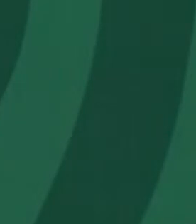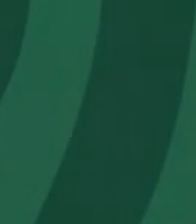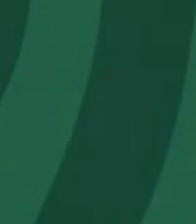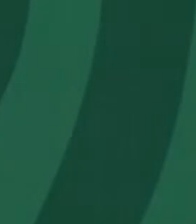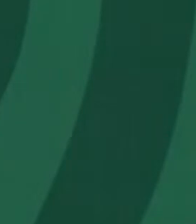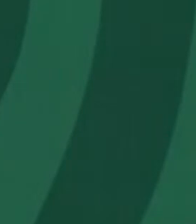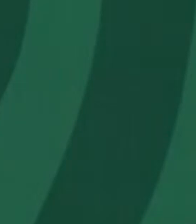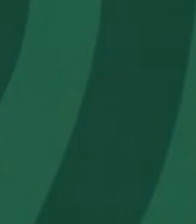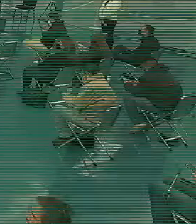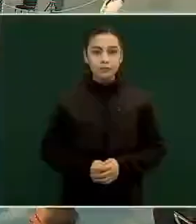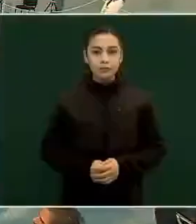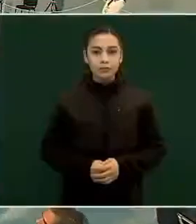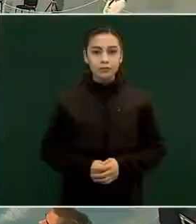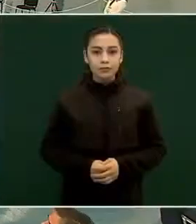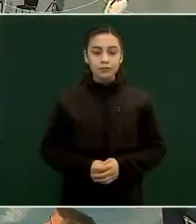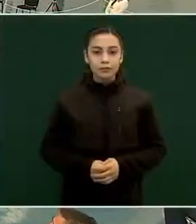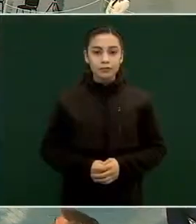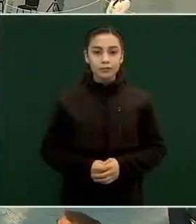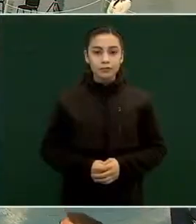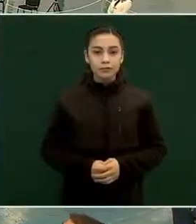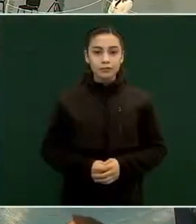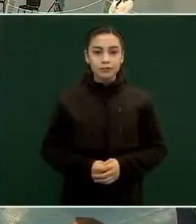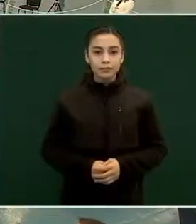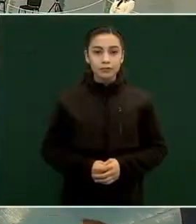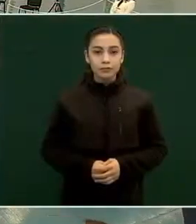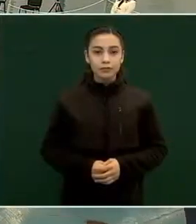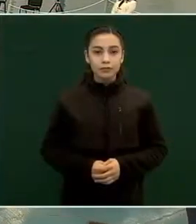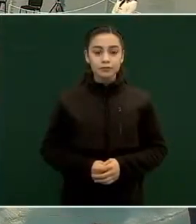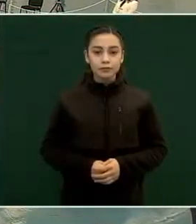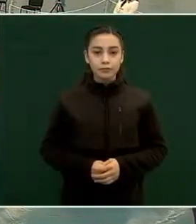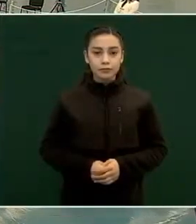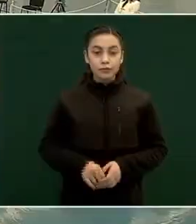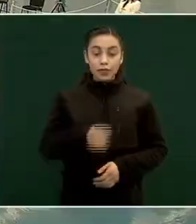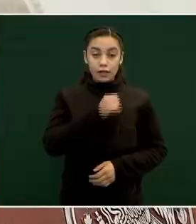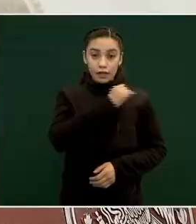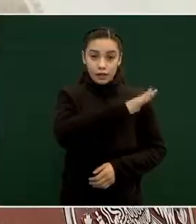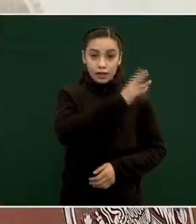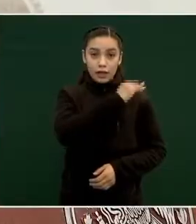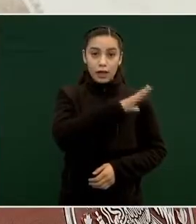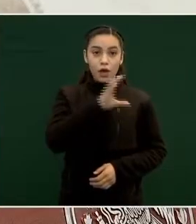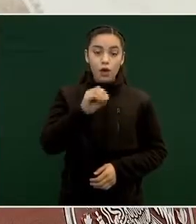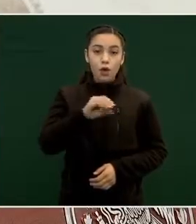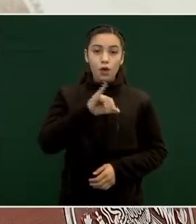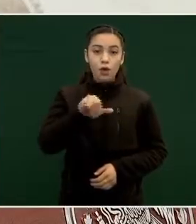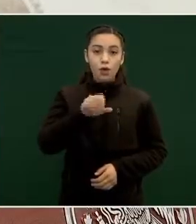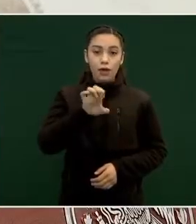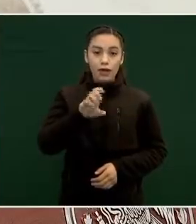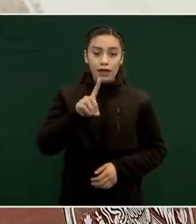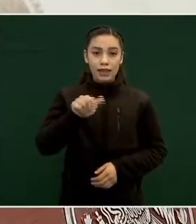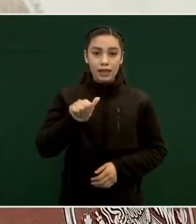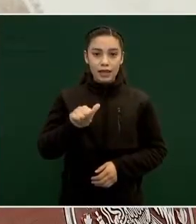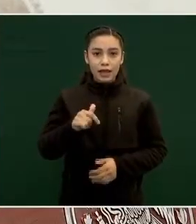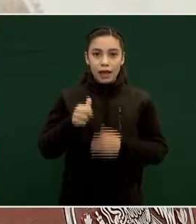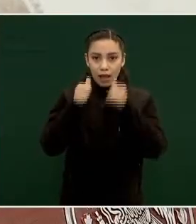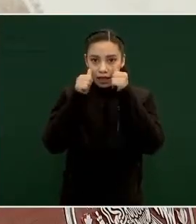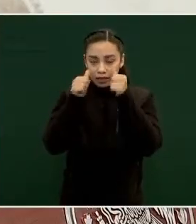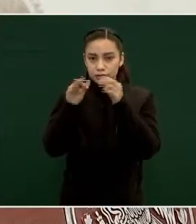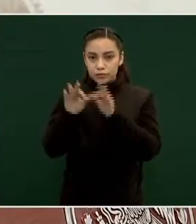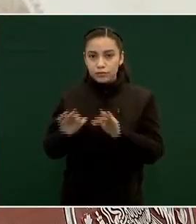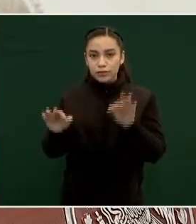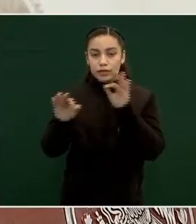llevado a cabo acciones importantes y tiene un tratamiento especial Cajeme